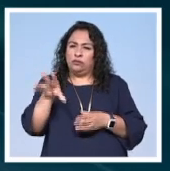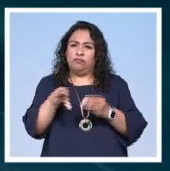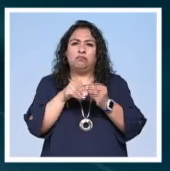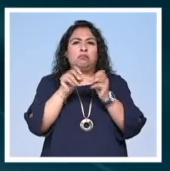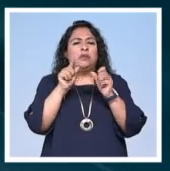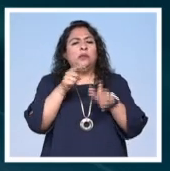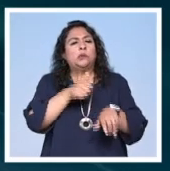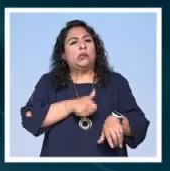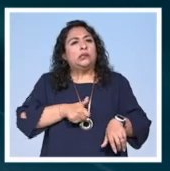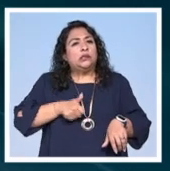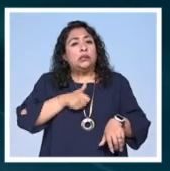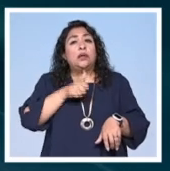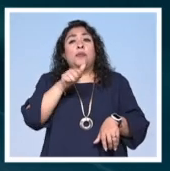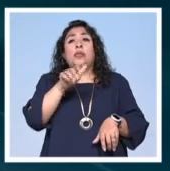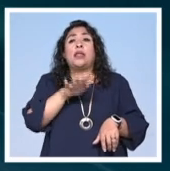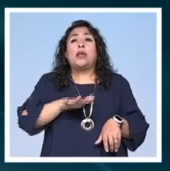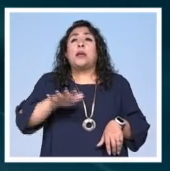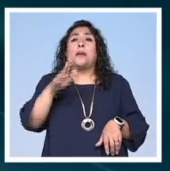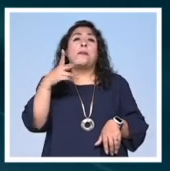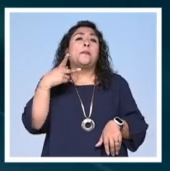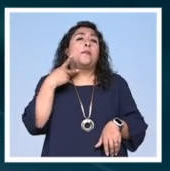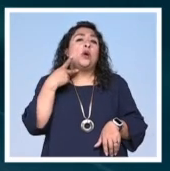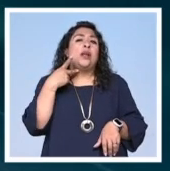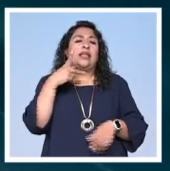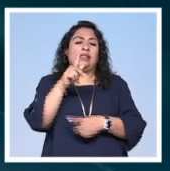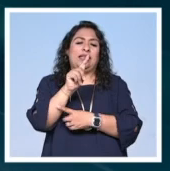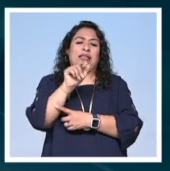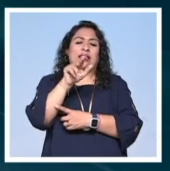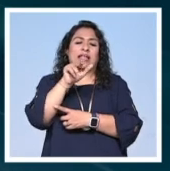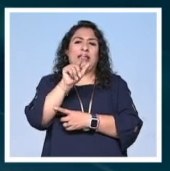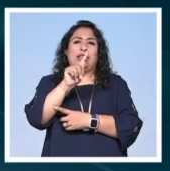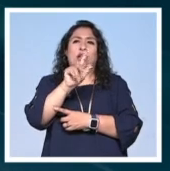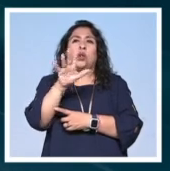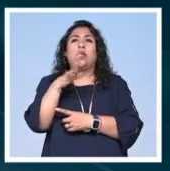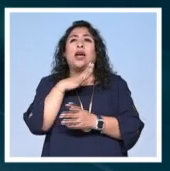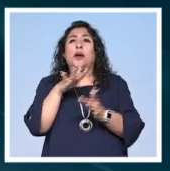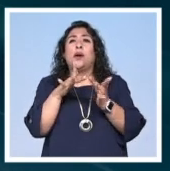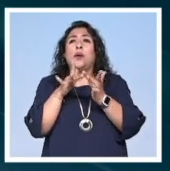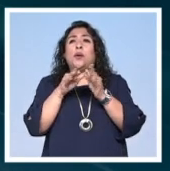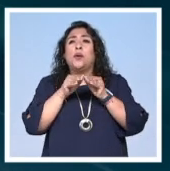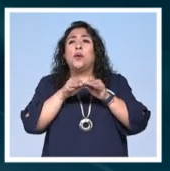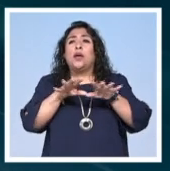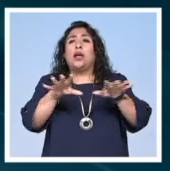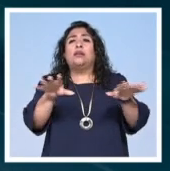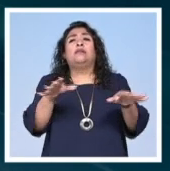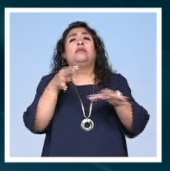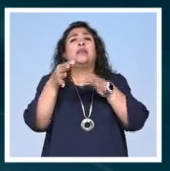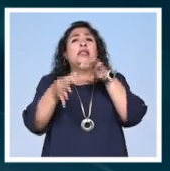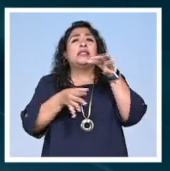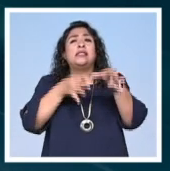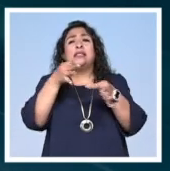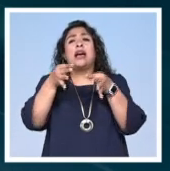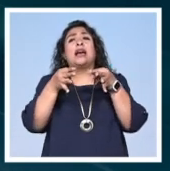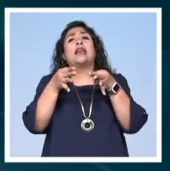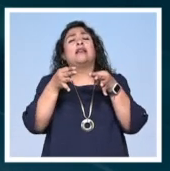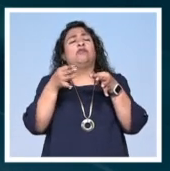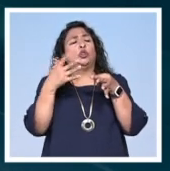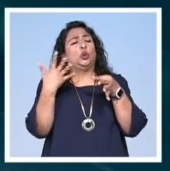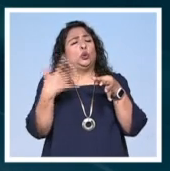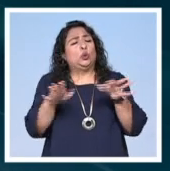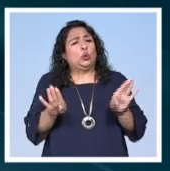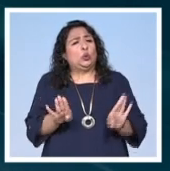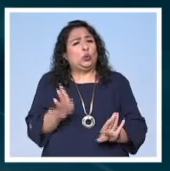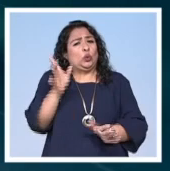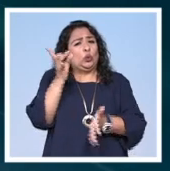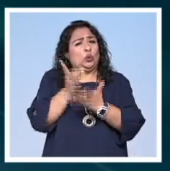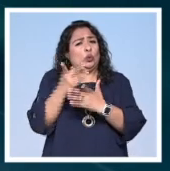condolencias en el ámbito político Tatiana cloutier publicó en la red social x un mensaje en el que destacaba el inigualable estilo